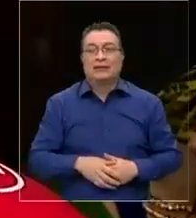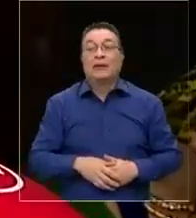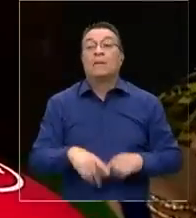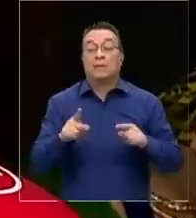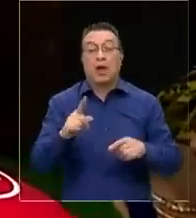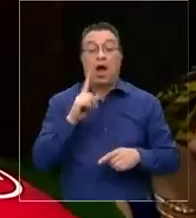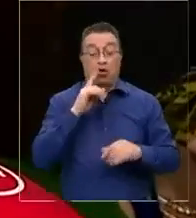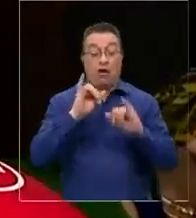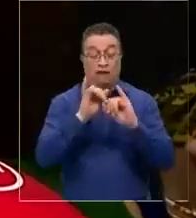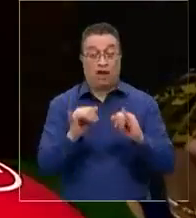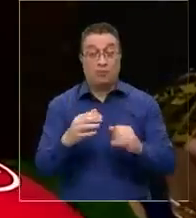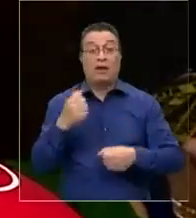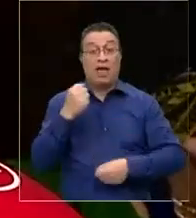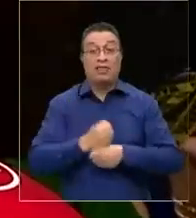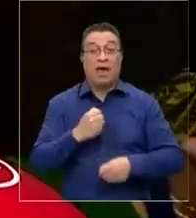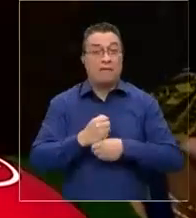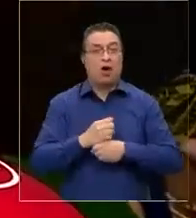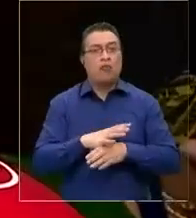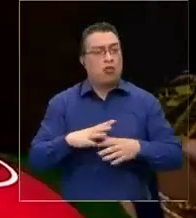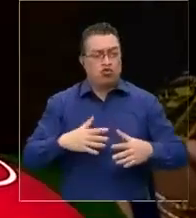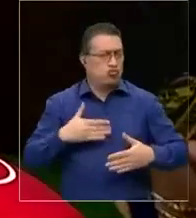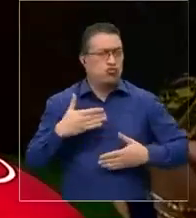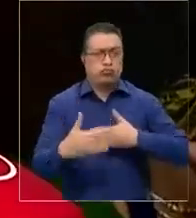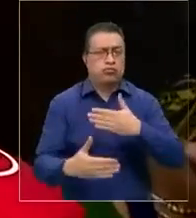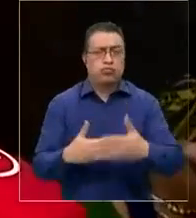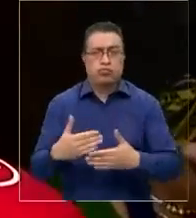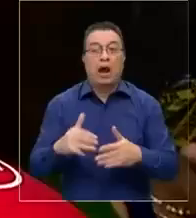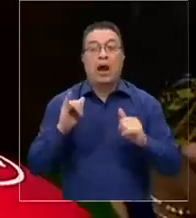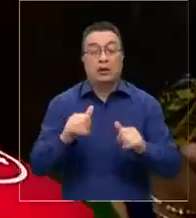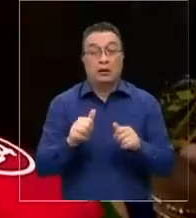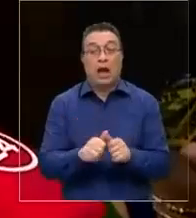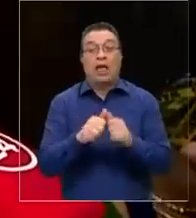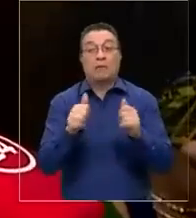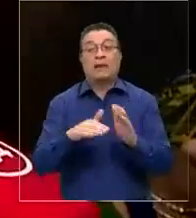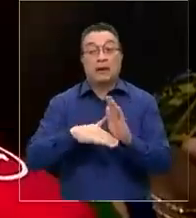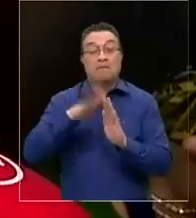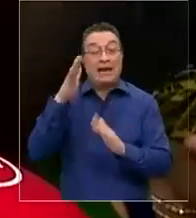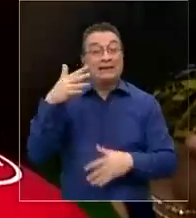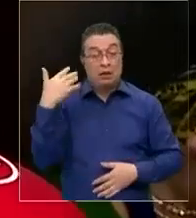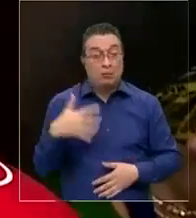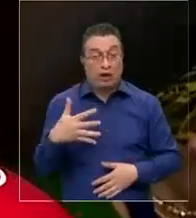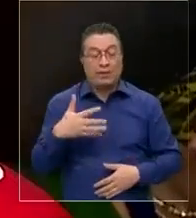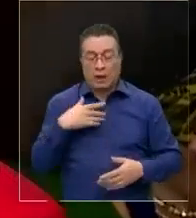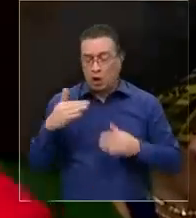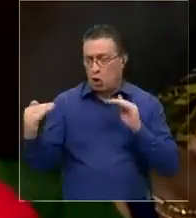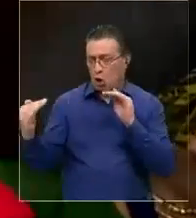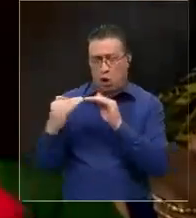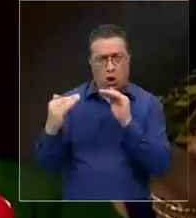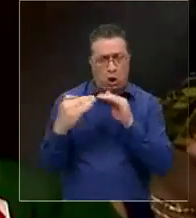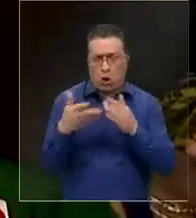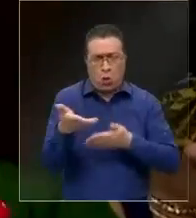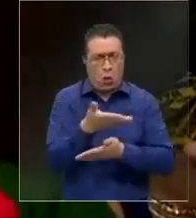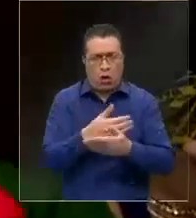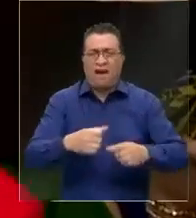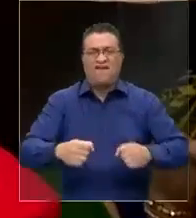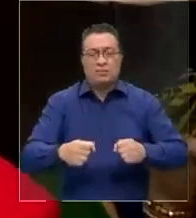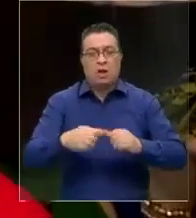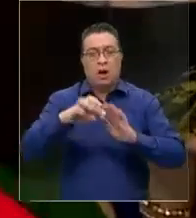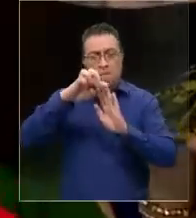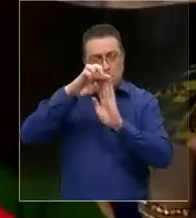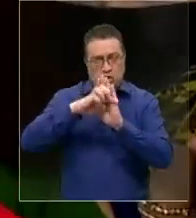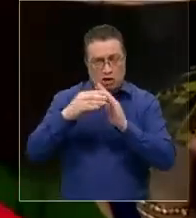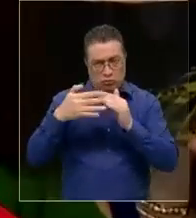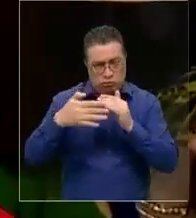una forma de trabajo muy fluida. Y por sobre todas las cosas, lo más importante es que compartimos firmemente este proyecto